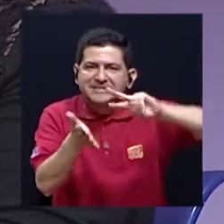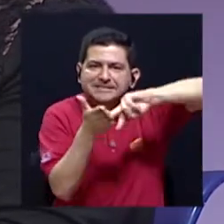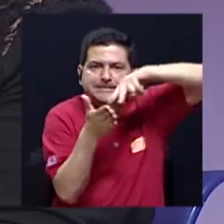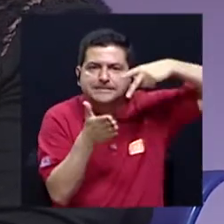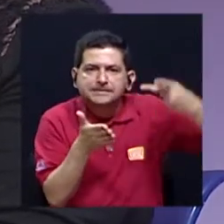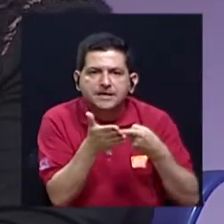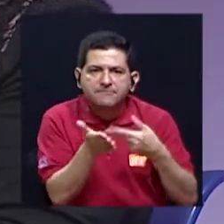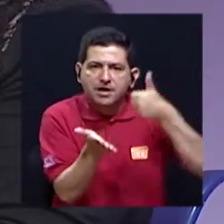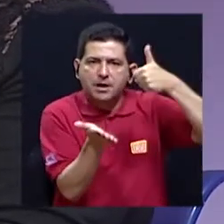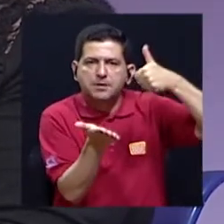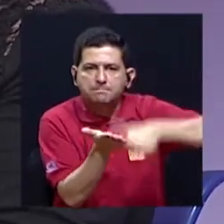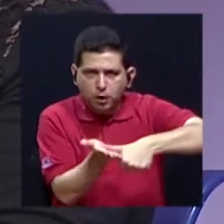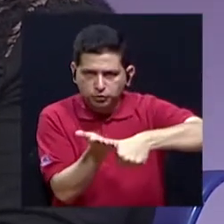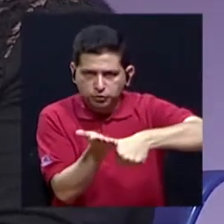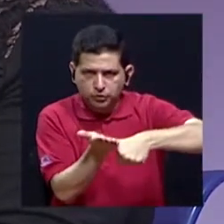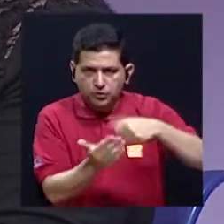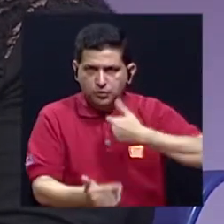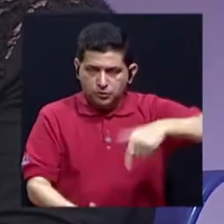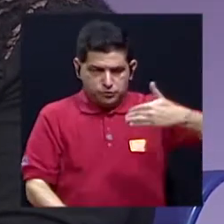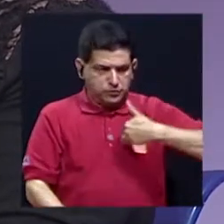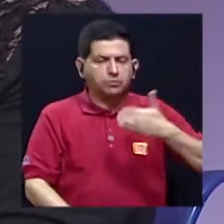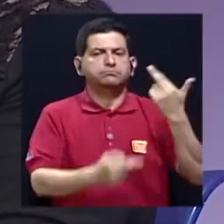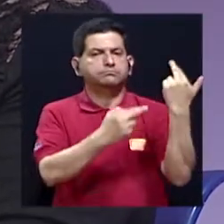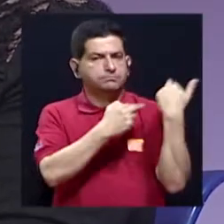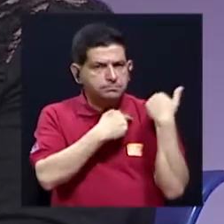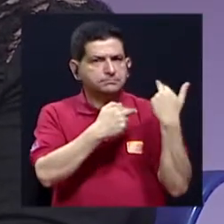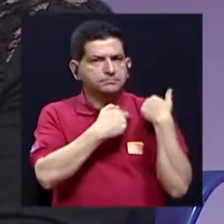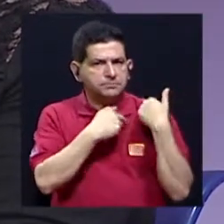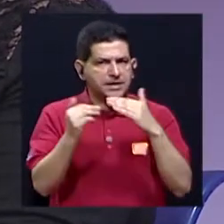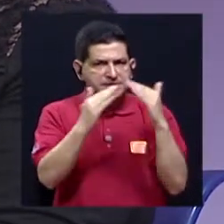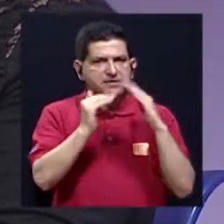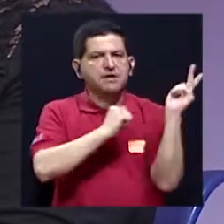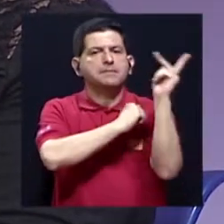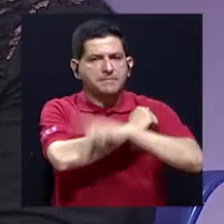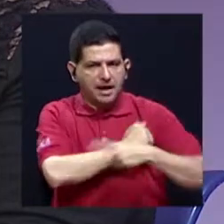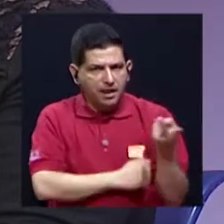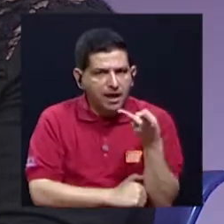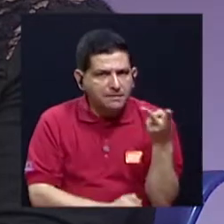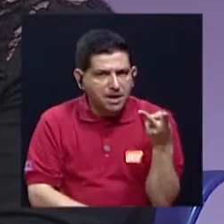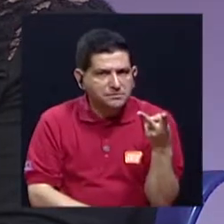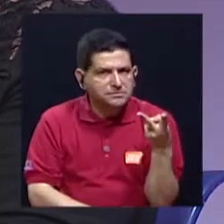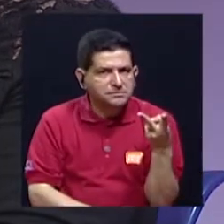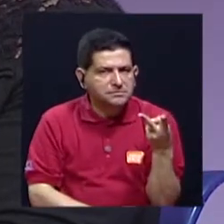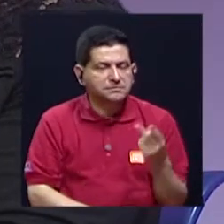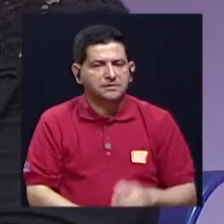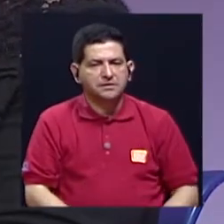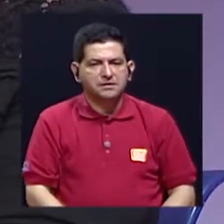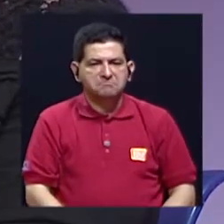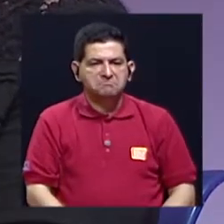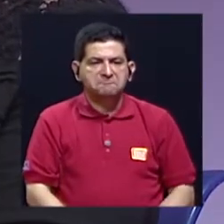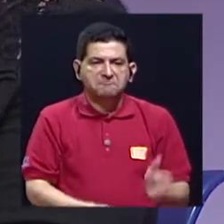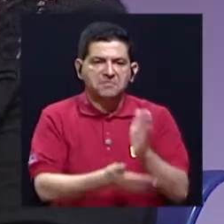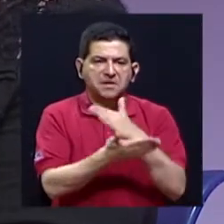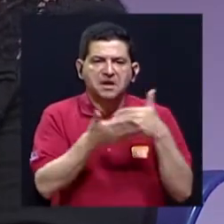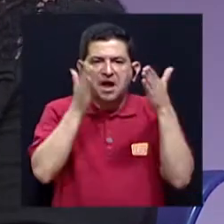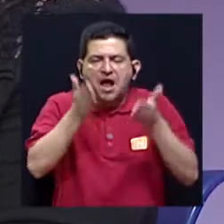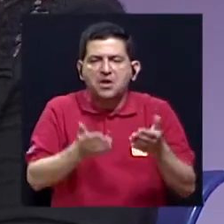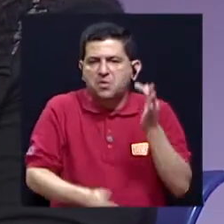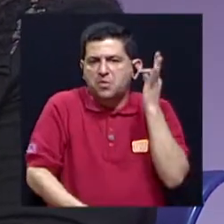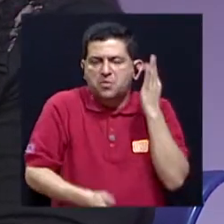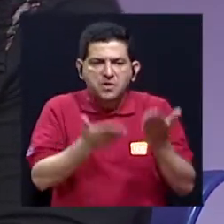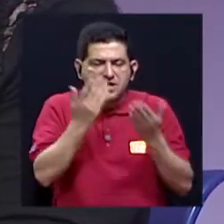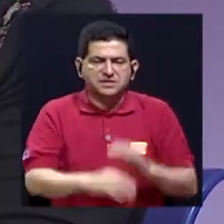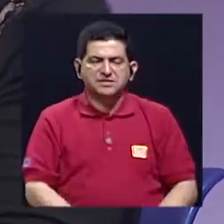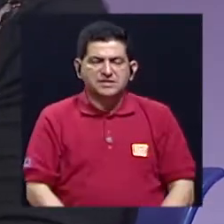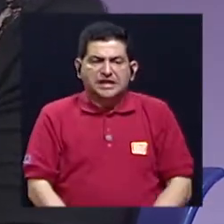implica el voto. Porque nosotros tenemos responsabilidad civil y penal. Entonces, también algunas mujeres de pronto, ¿verdad?,